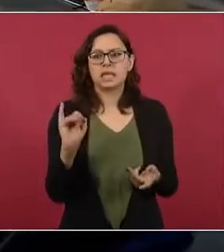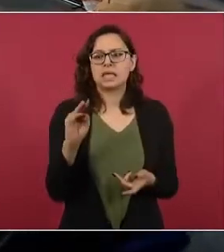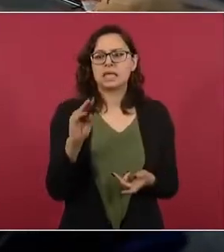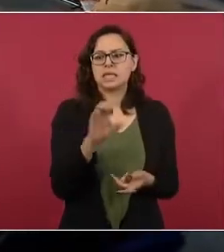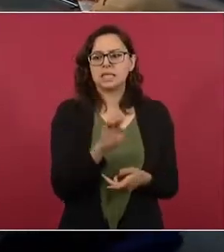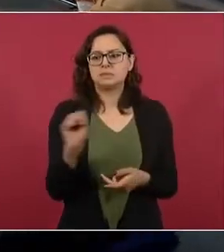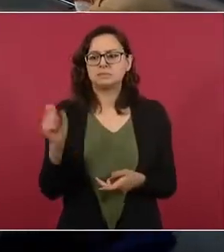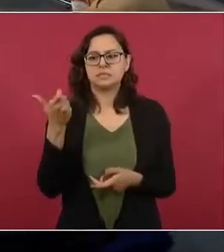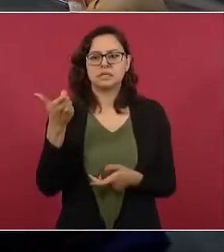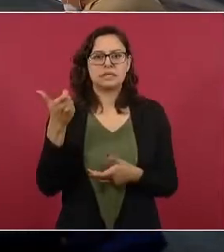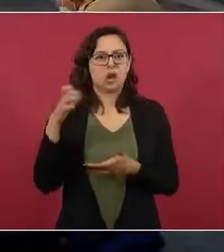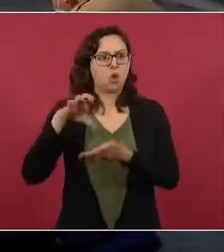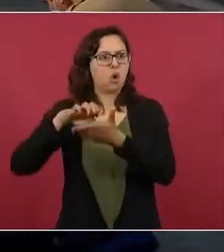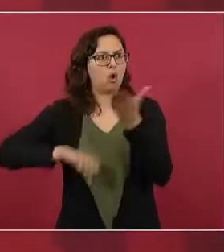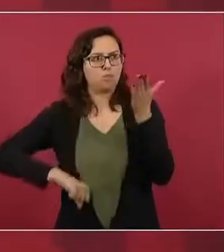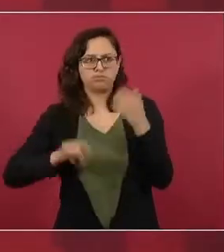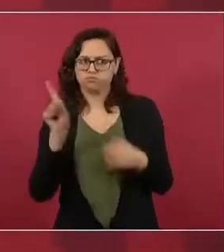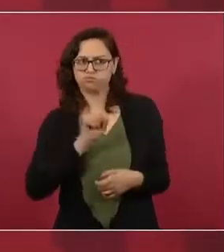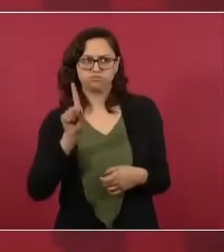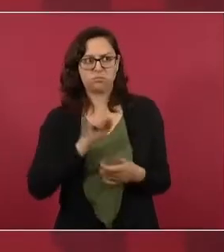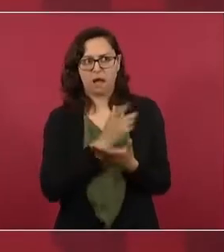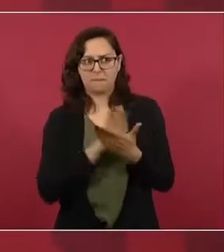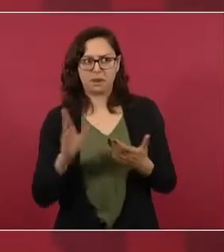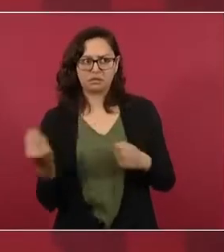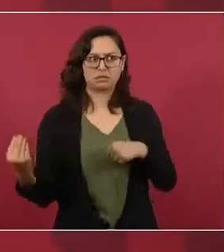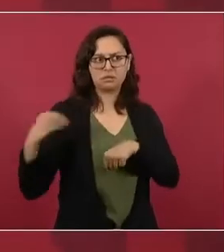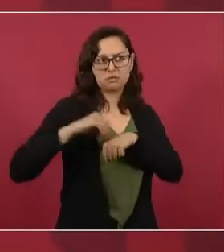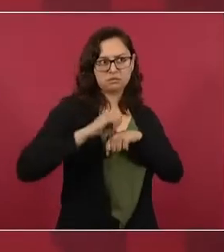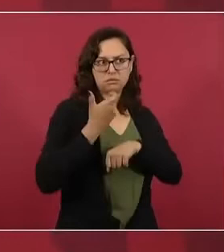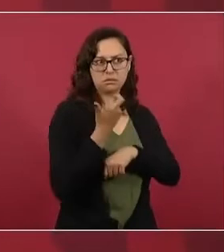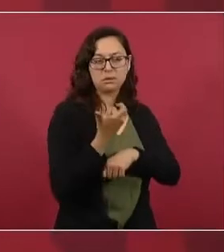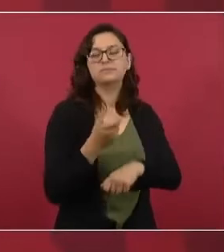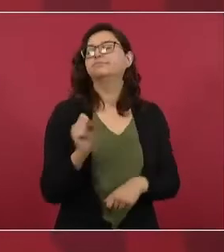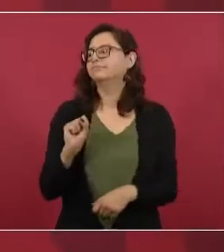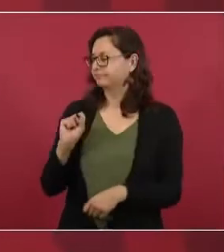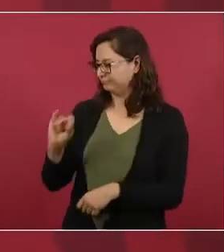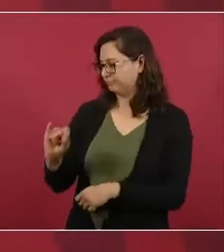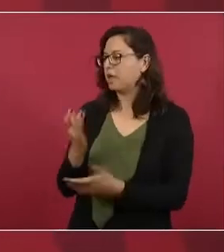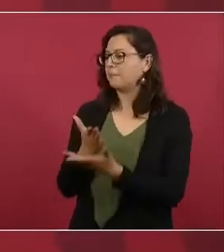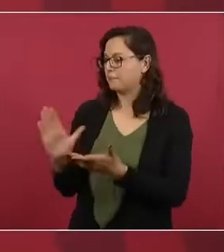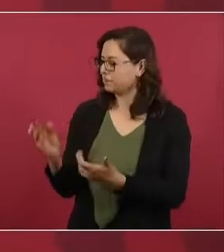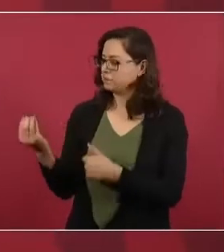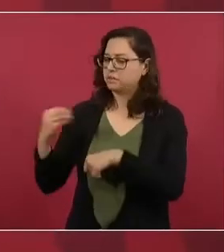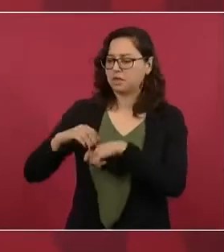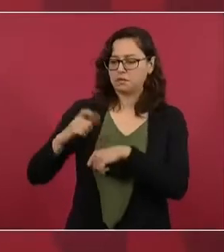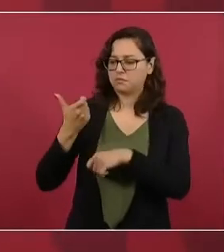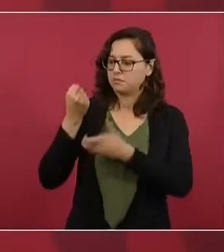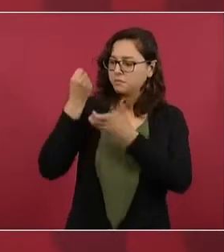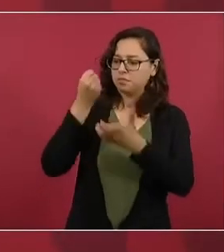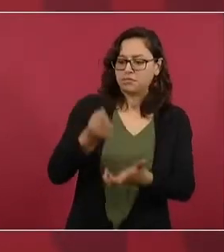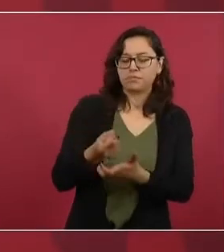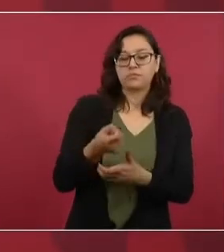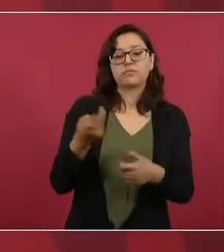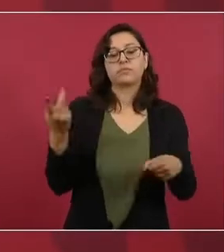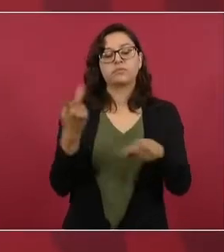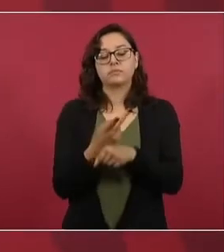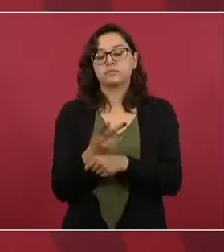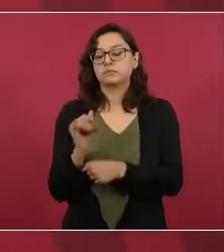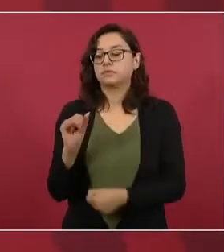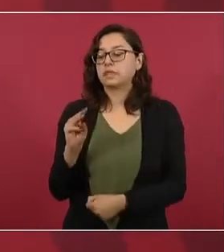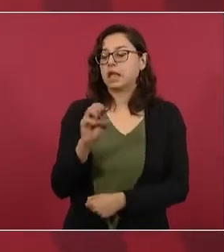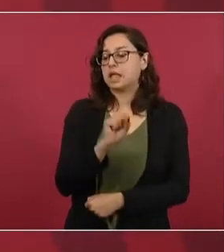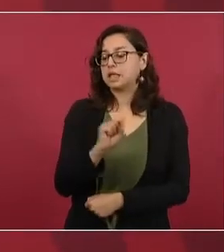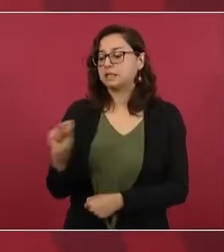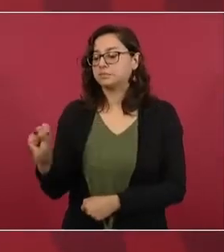dinero extra? Esa parte. Es que el IMSS tiene dos sistemas,